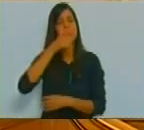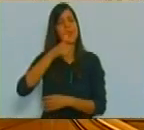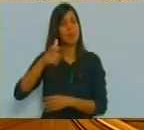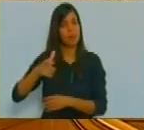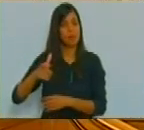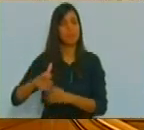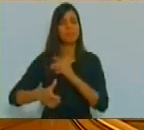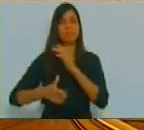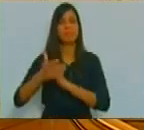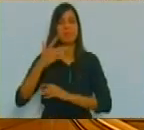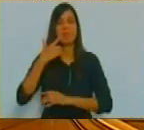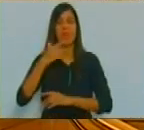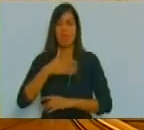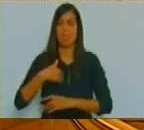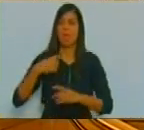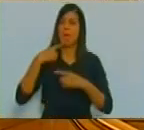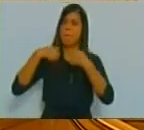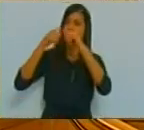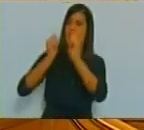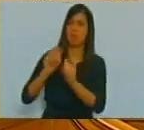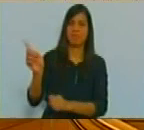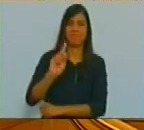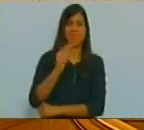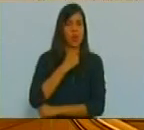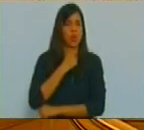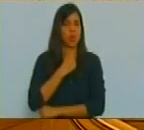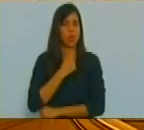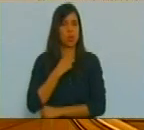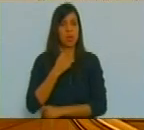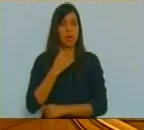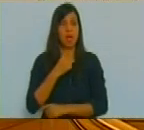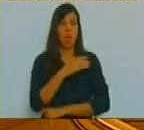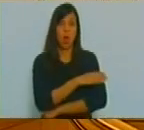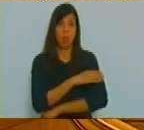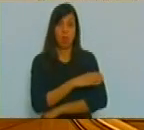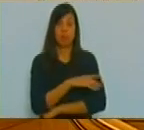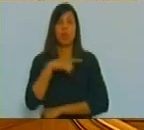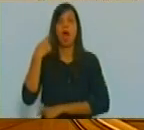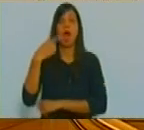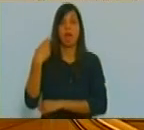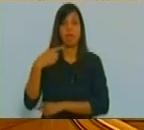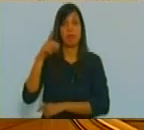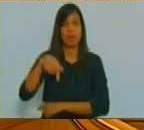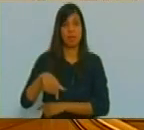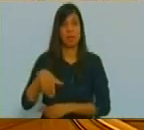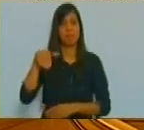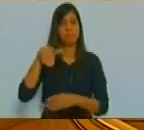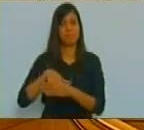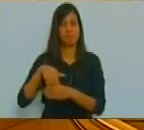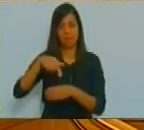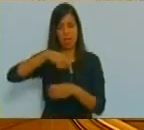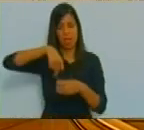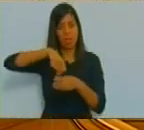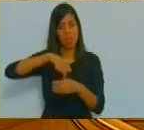nuestro pueblo que no quiere violencia y el pueblo de la oposición también habló en las internas de ellos porque los más violentos perdieron